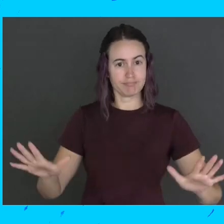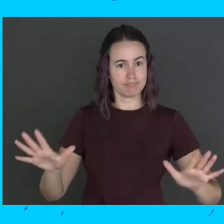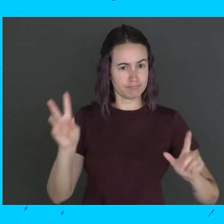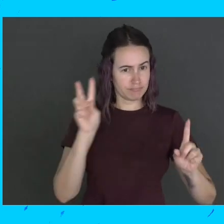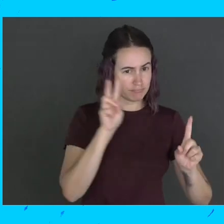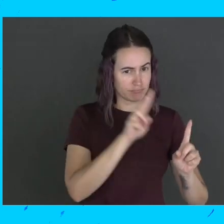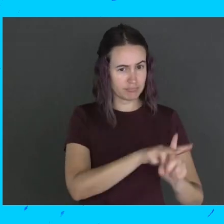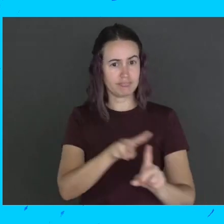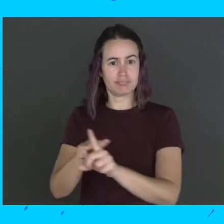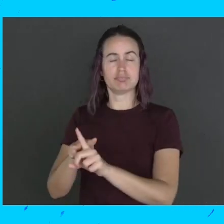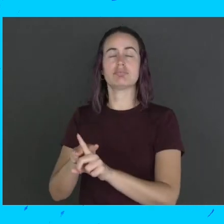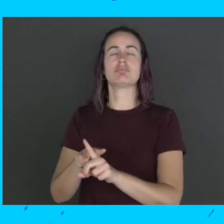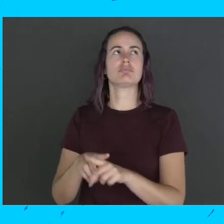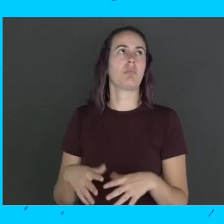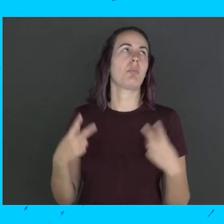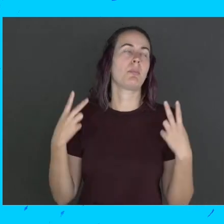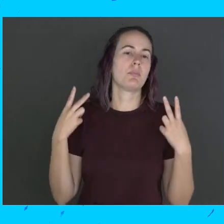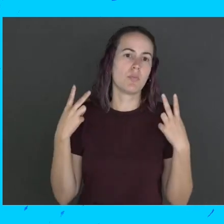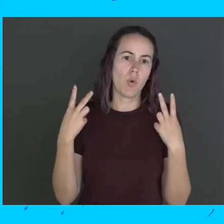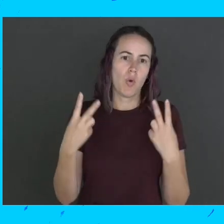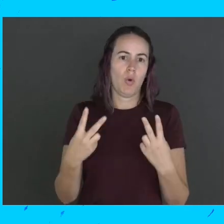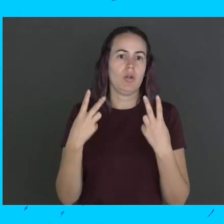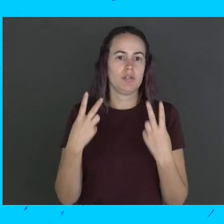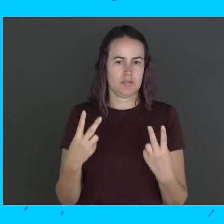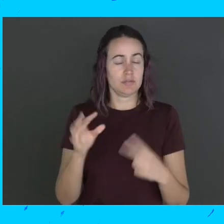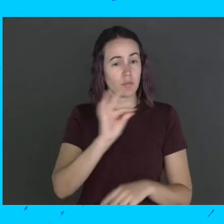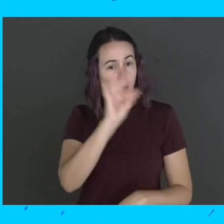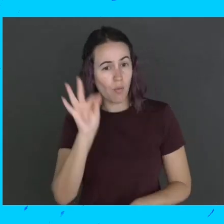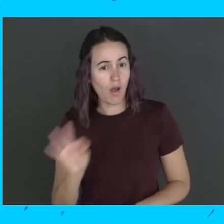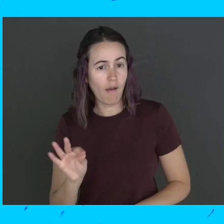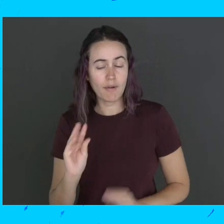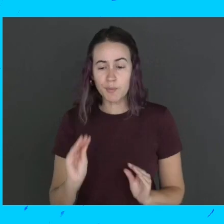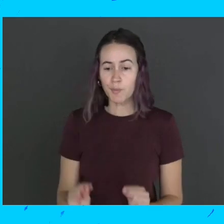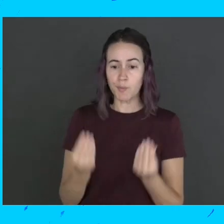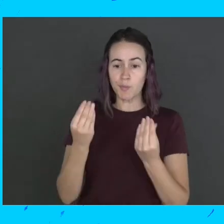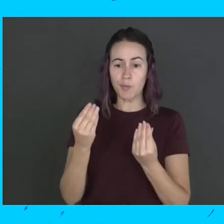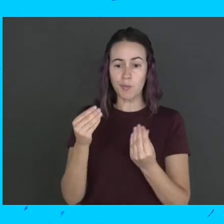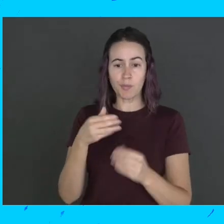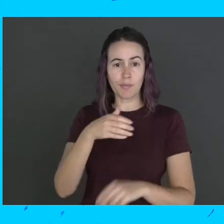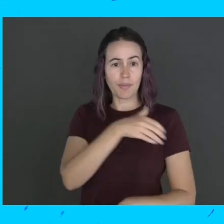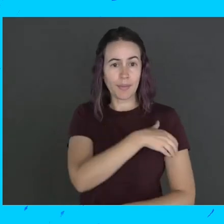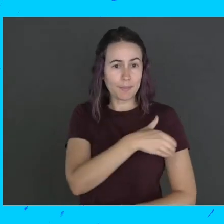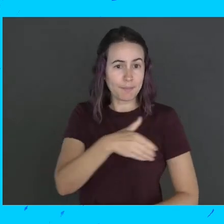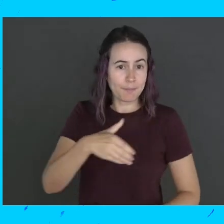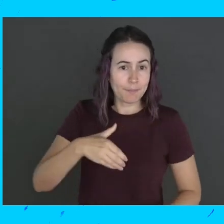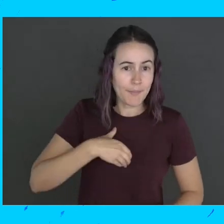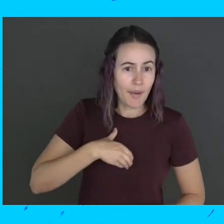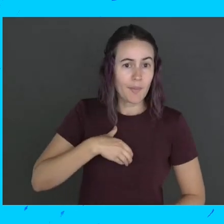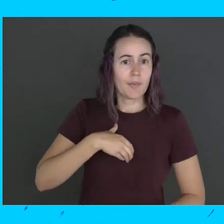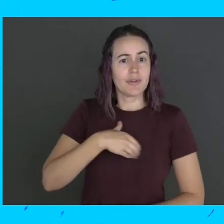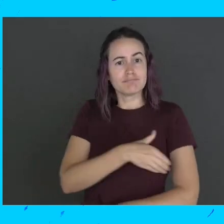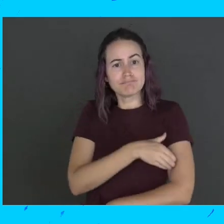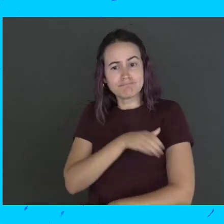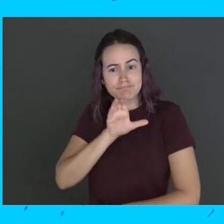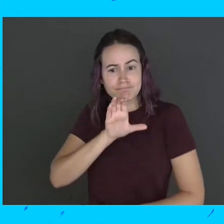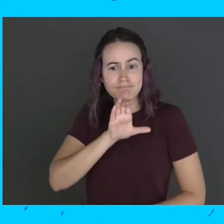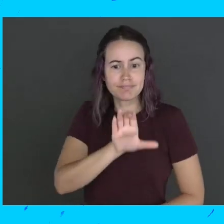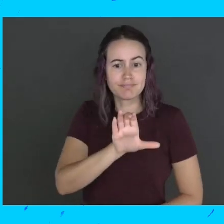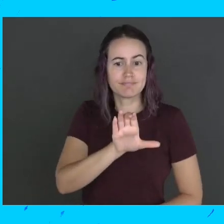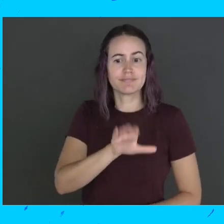de salud reproductiva. Y también es